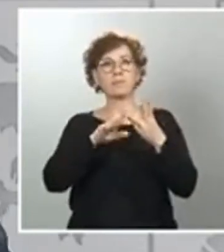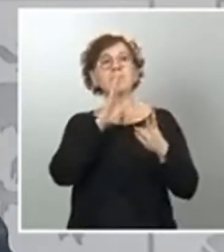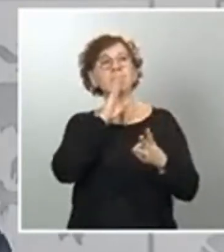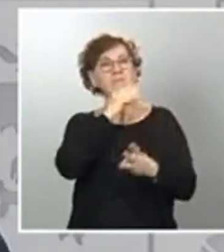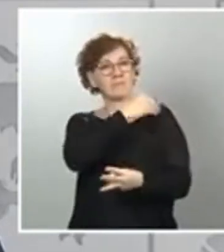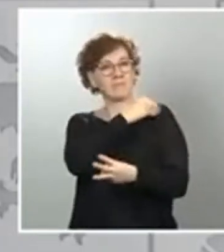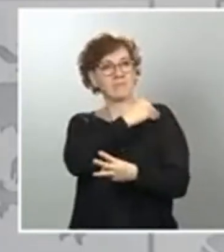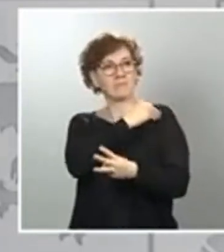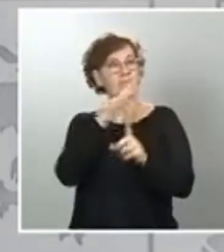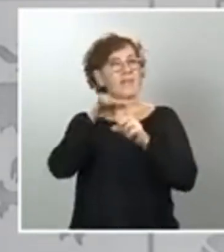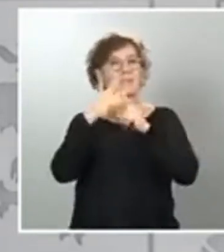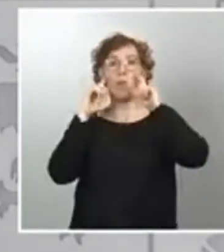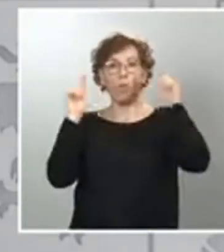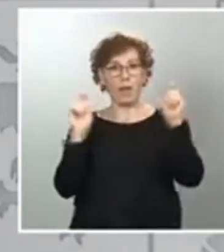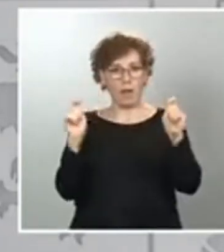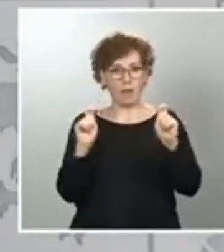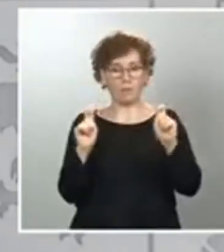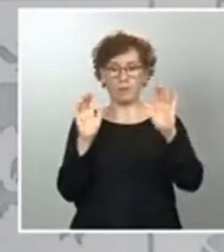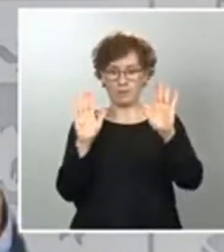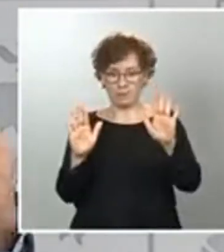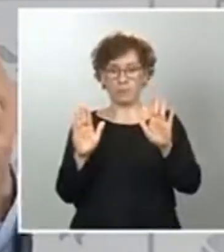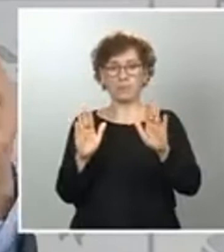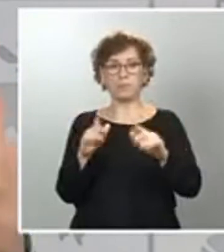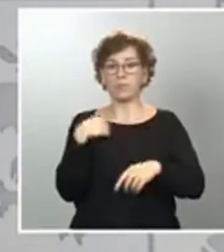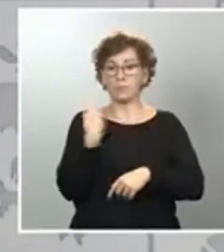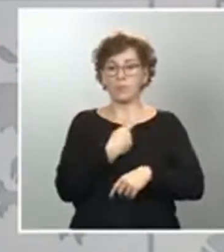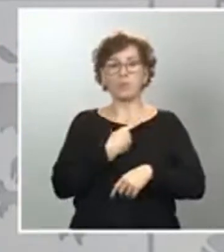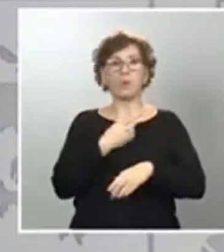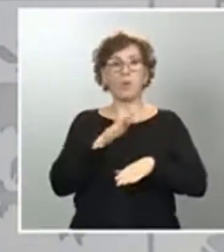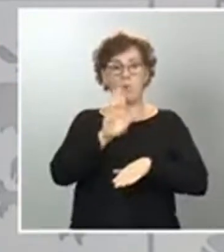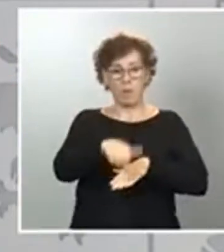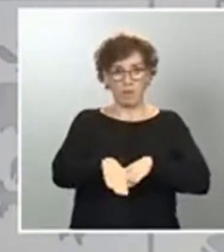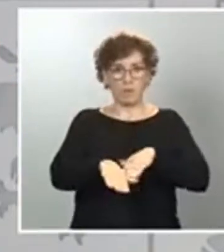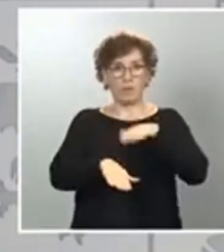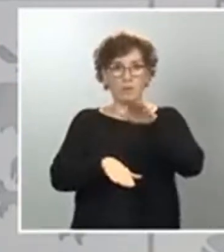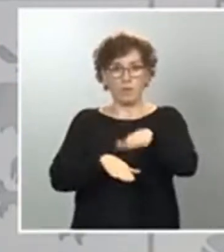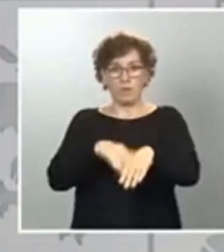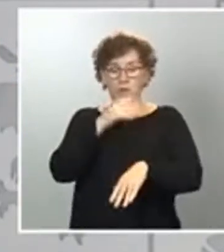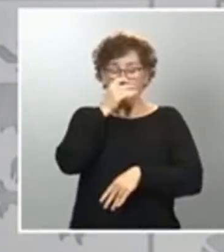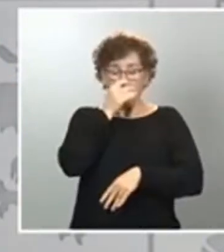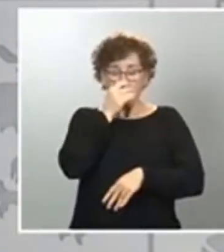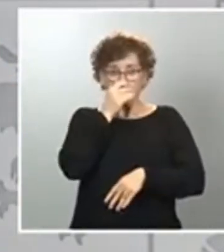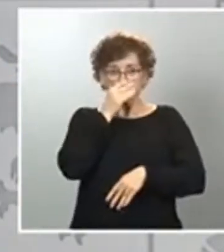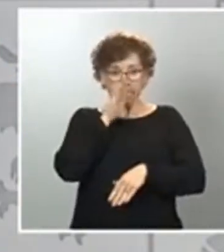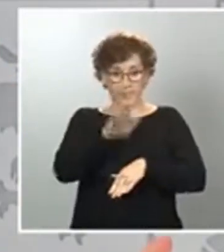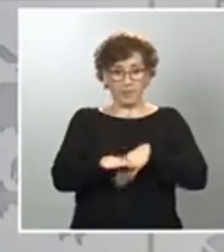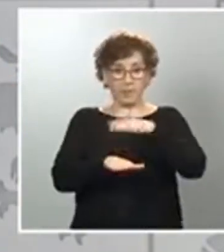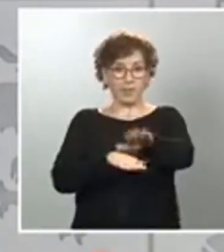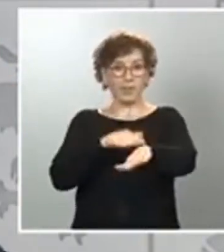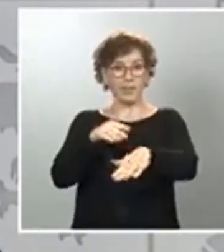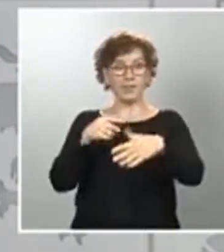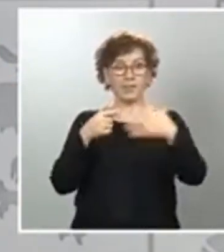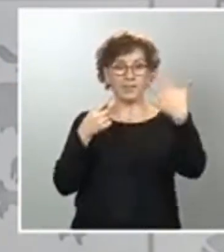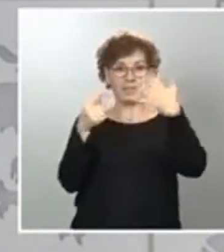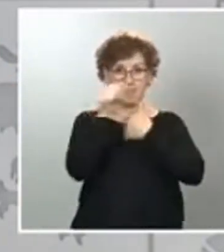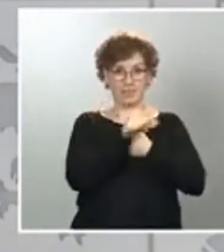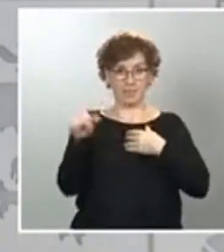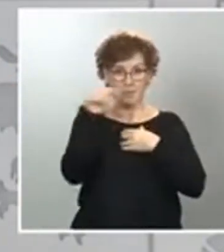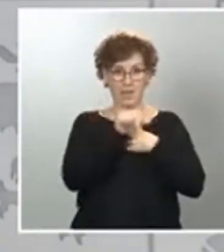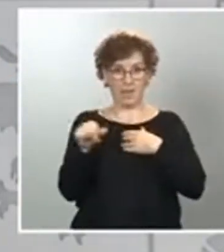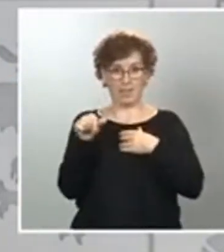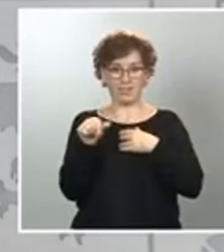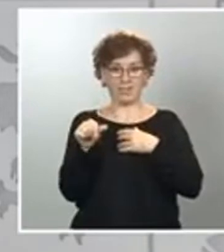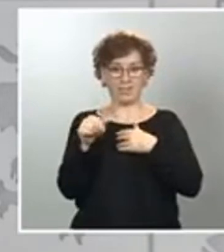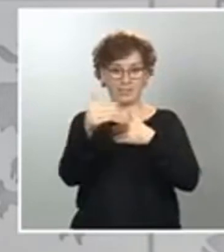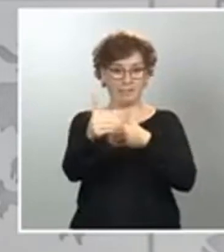alarma, nosotros vamos a ir paso a paso. Tenemos un horizonte como mínimo de 6 semanas y como máximo, esperemos, de 8